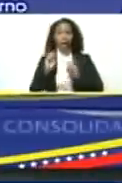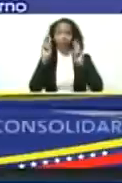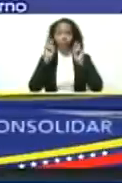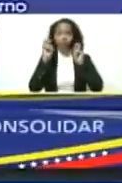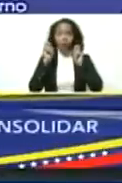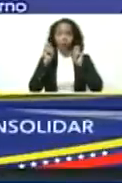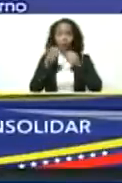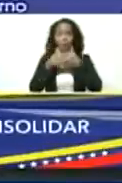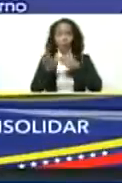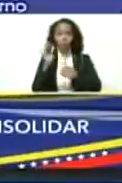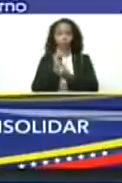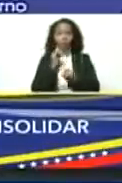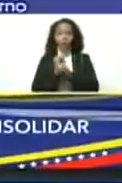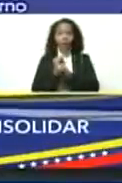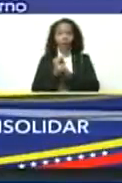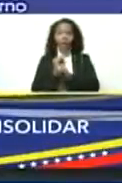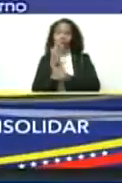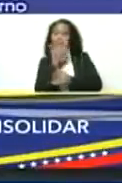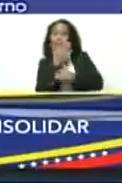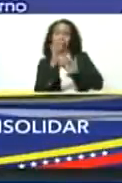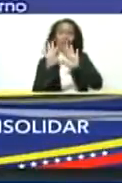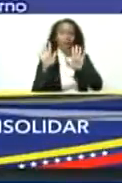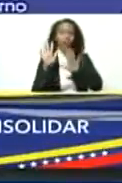portal vitrinavenezuela.com.